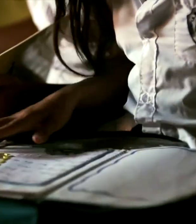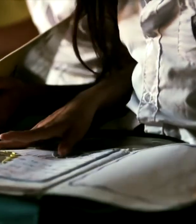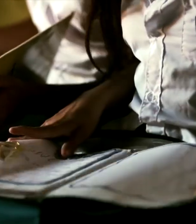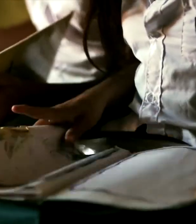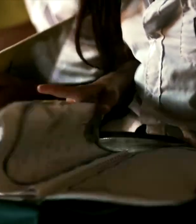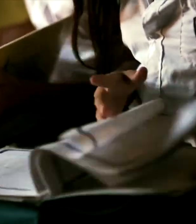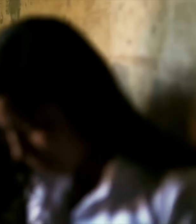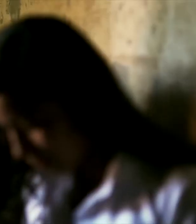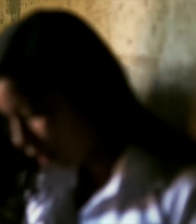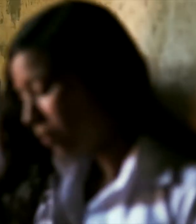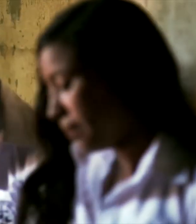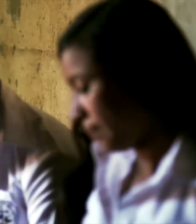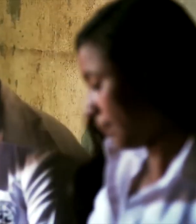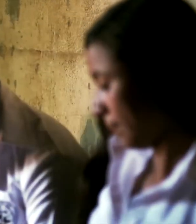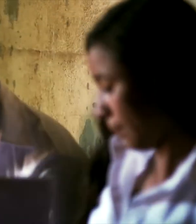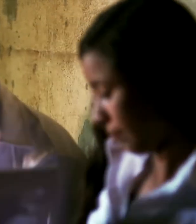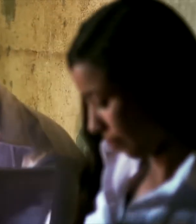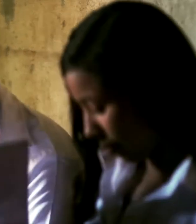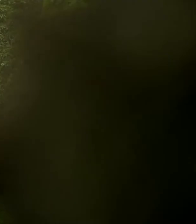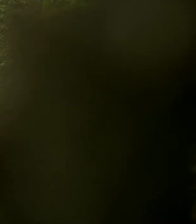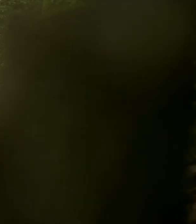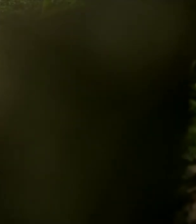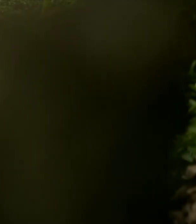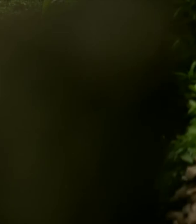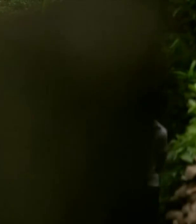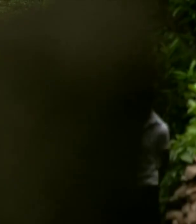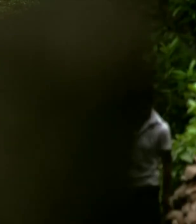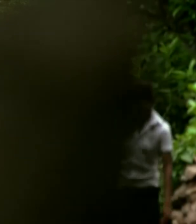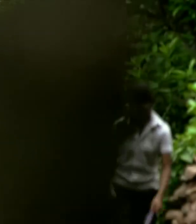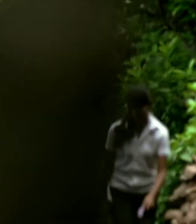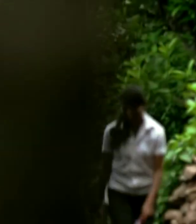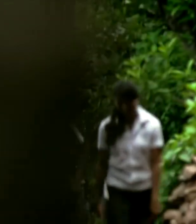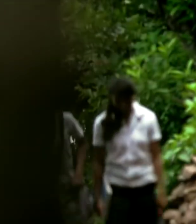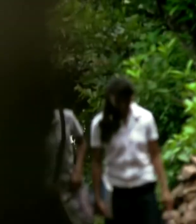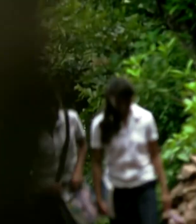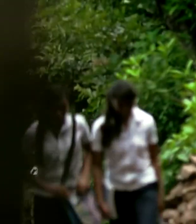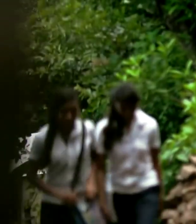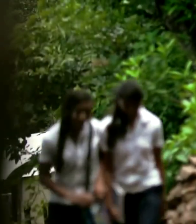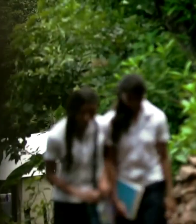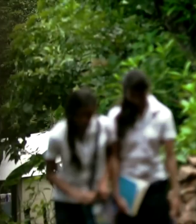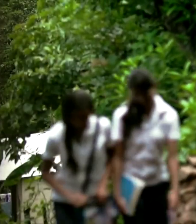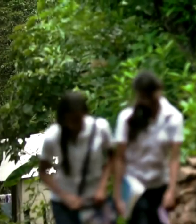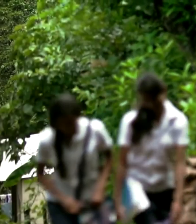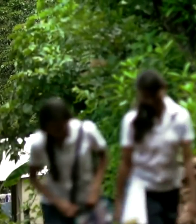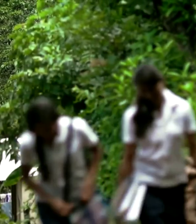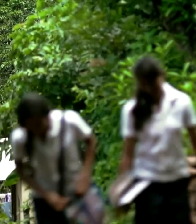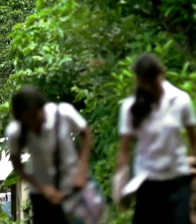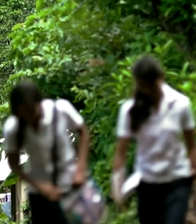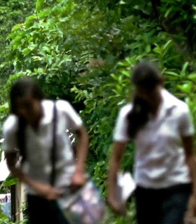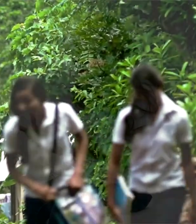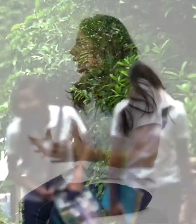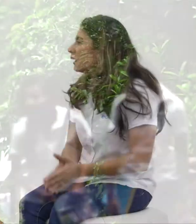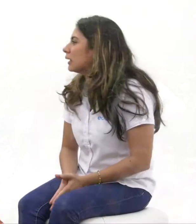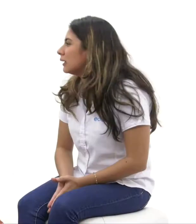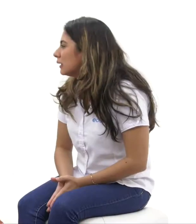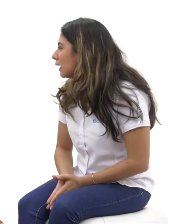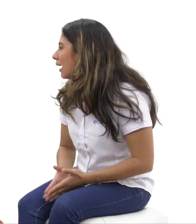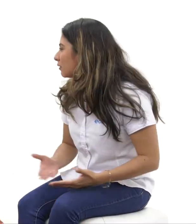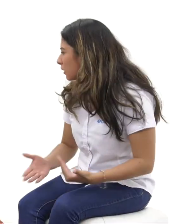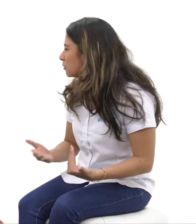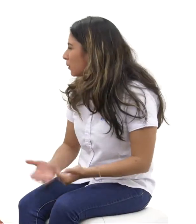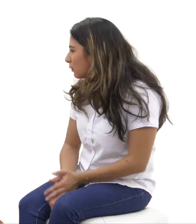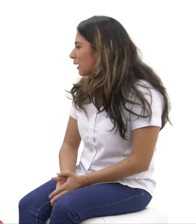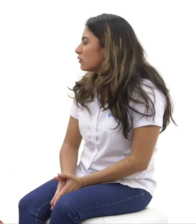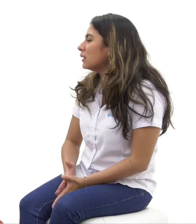ciudadanos totalmente activos, ciudadanos que pueden opinar, dar su pensamiento y de una forma más amplia y